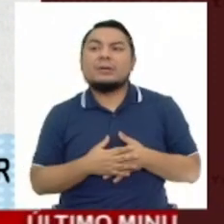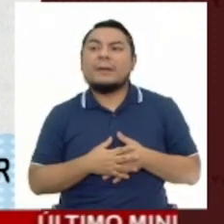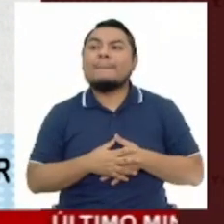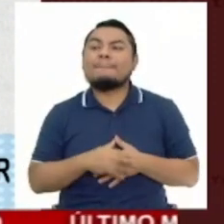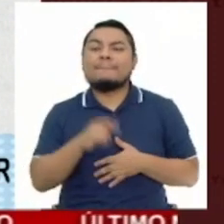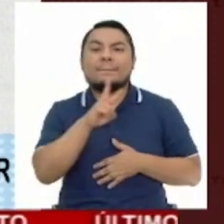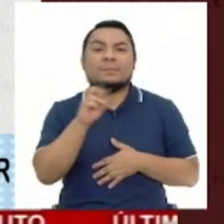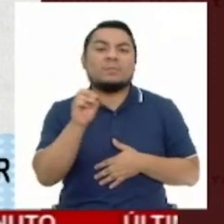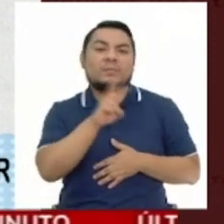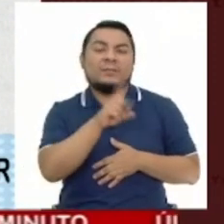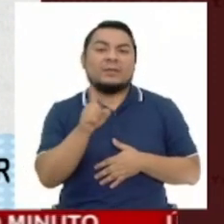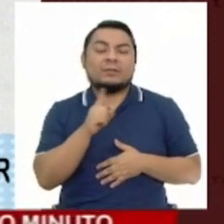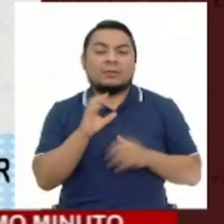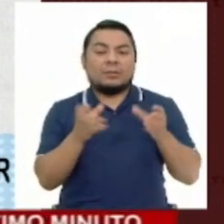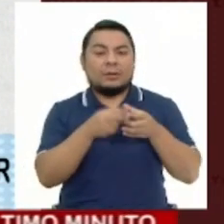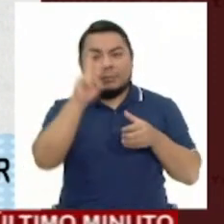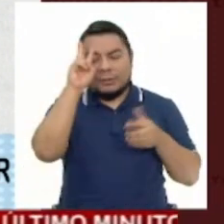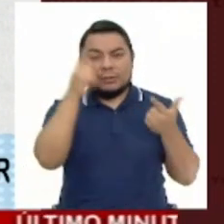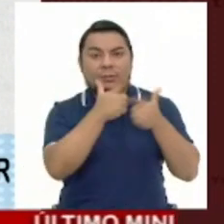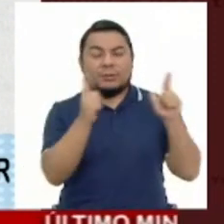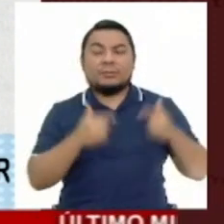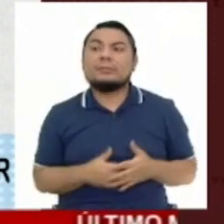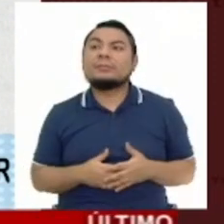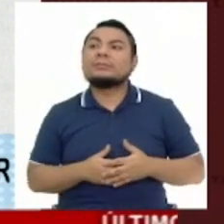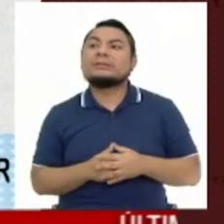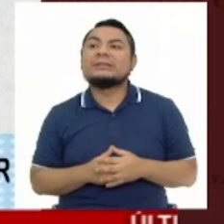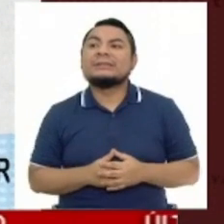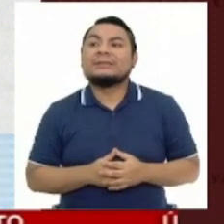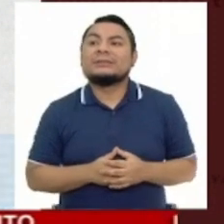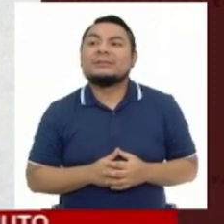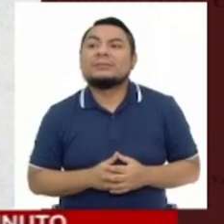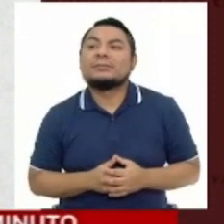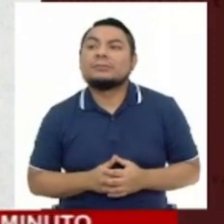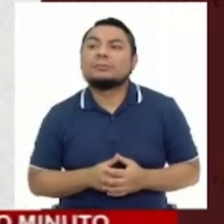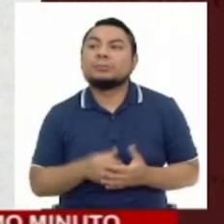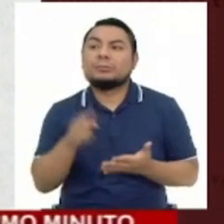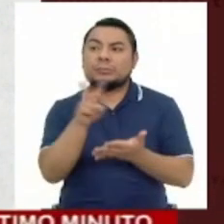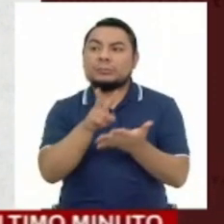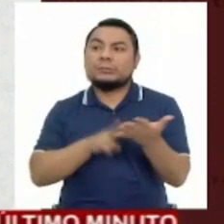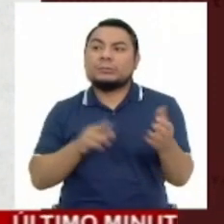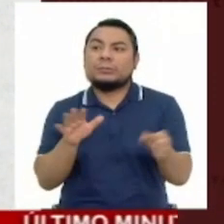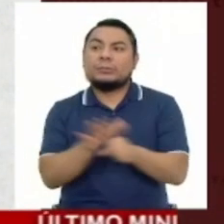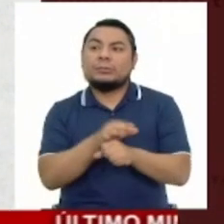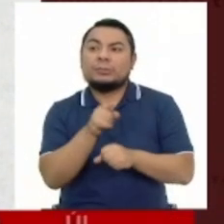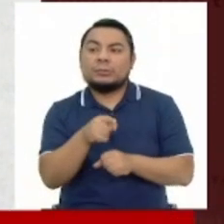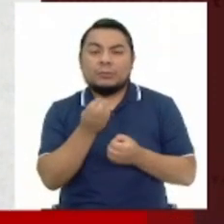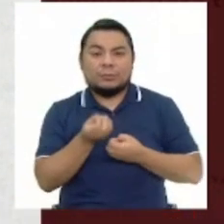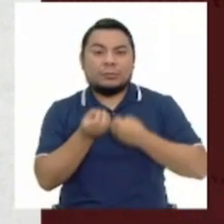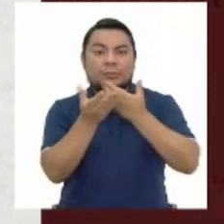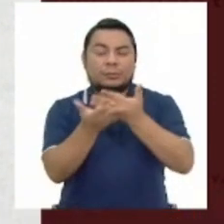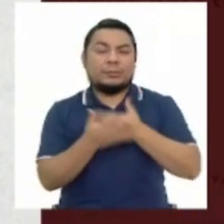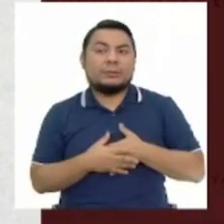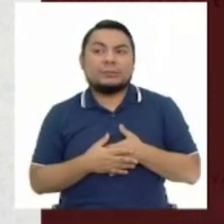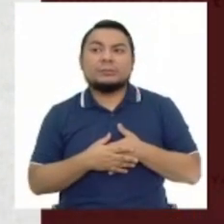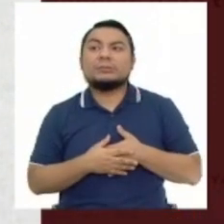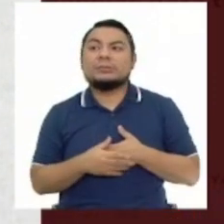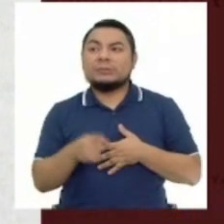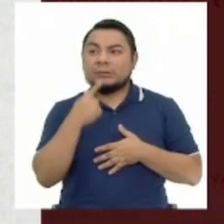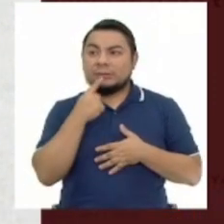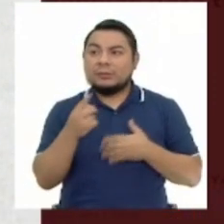septiembre, 2021, bancada de Perú Libre. Hemos leído, amigos, totalmente, ¿no? Completamente este pronunciamiento